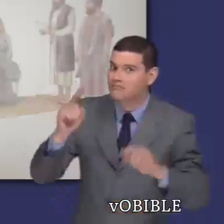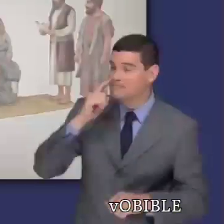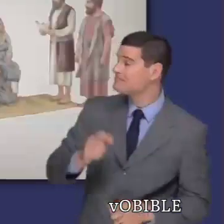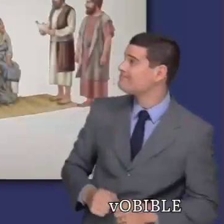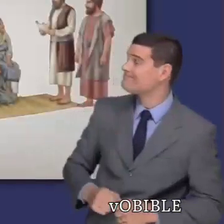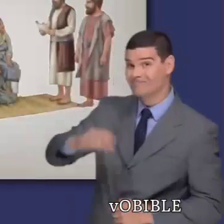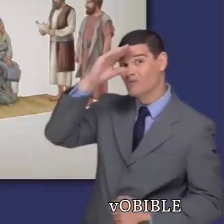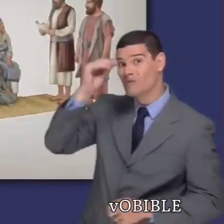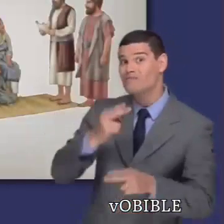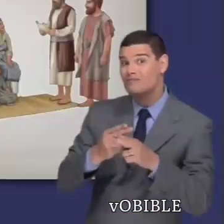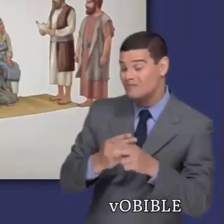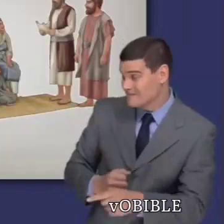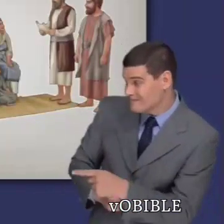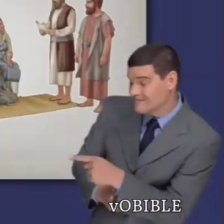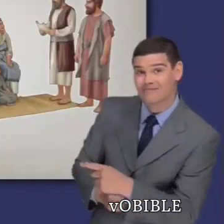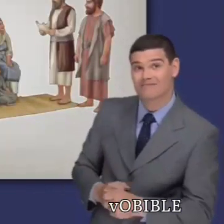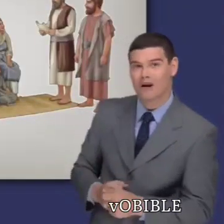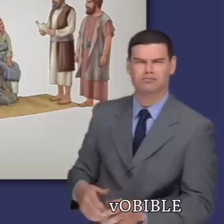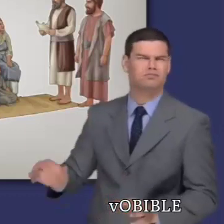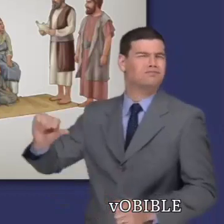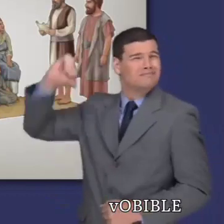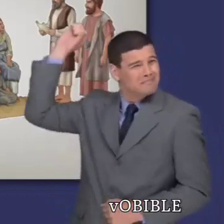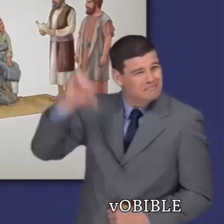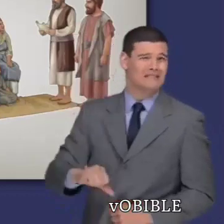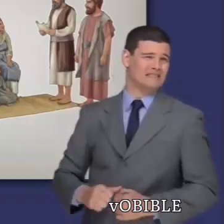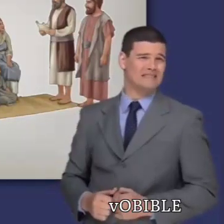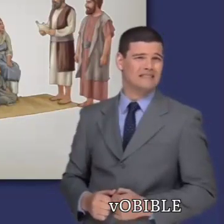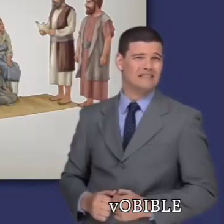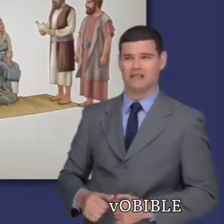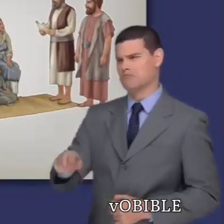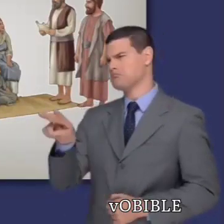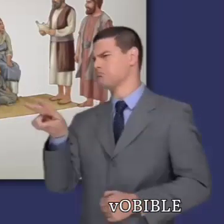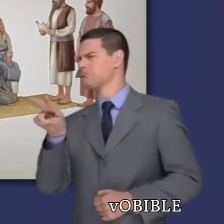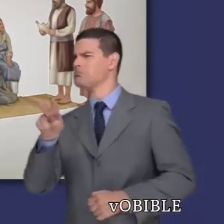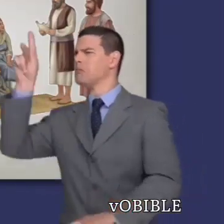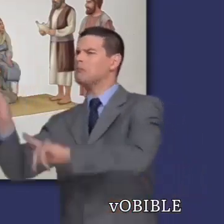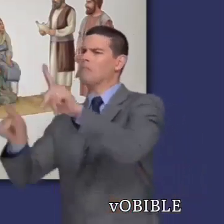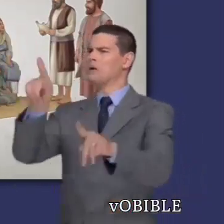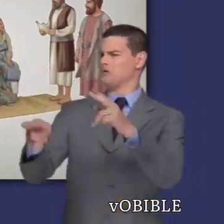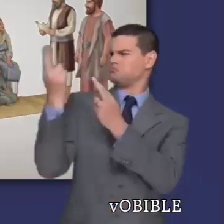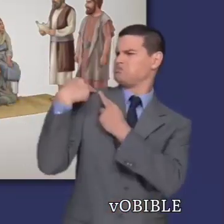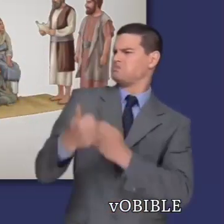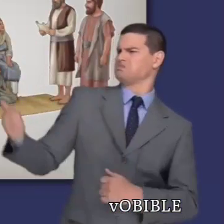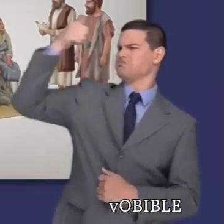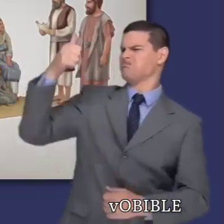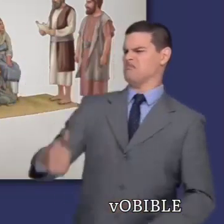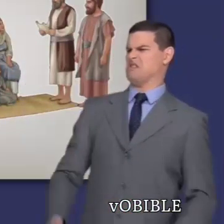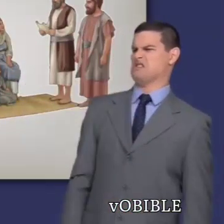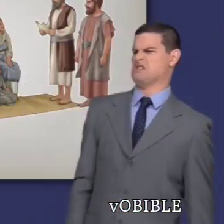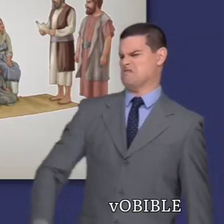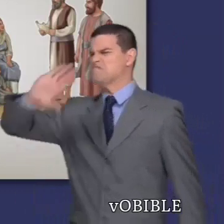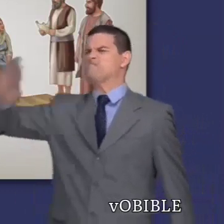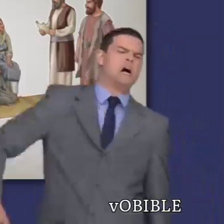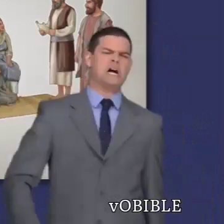La actitud de Diótrefes era muy diferente a la de Gayo. Diótrefes no respetaba la autoridad de los